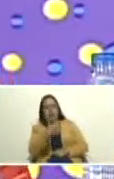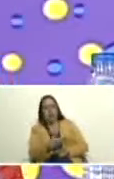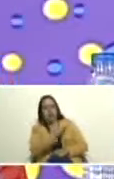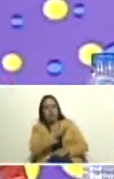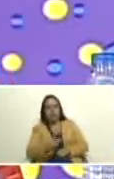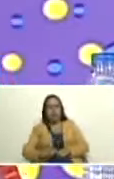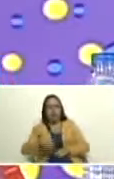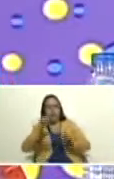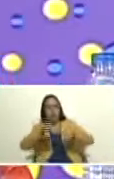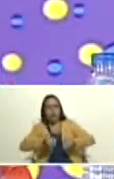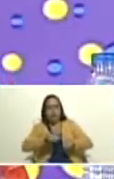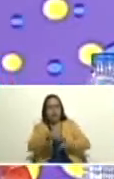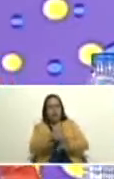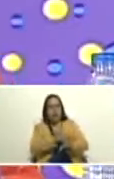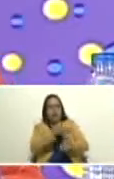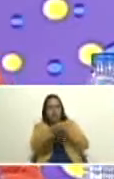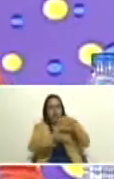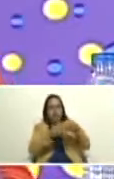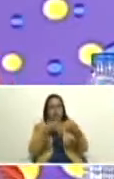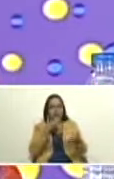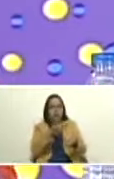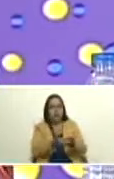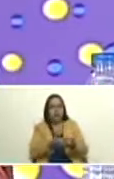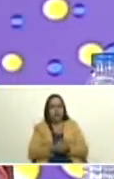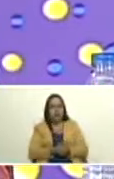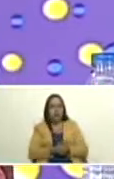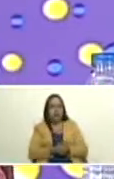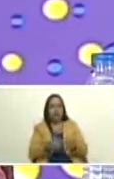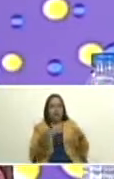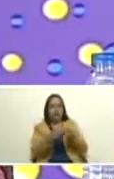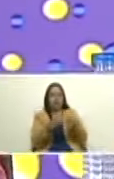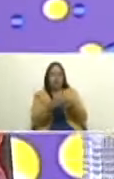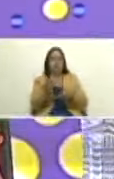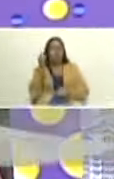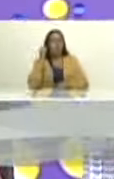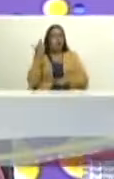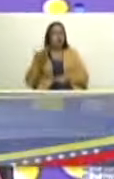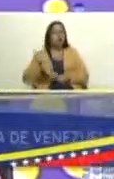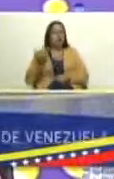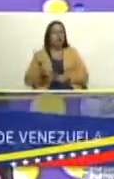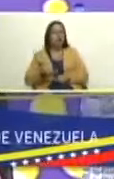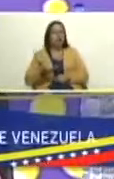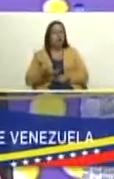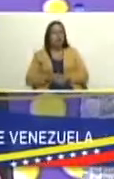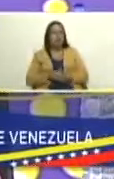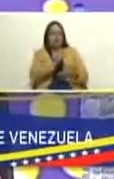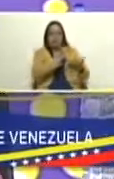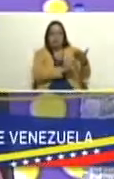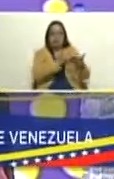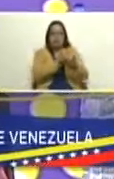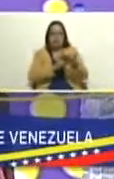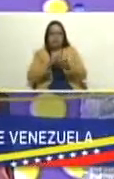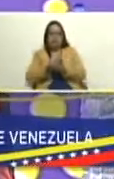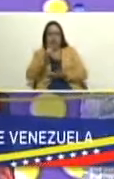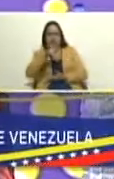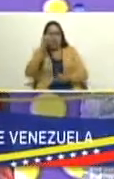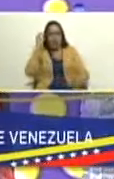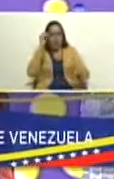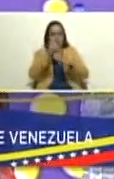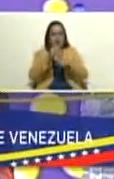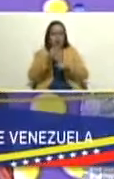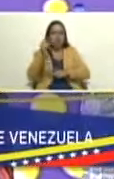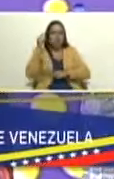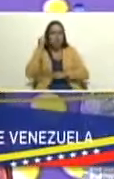Sí, tal como usted nos los pidió, un grupo de mujeres importantes se registró en este vértice de mujer sujeto